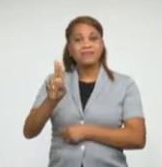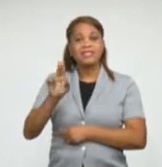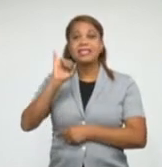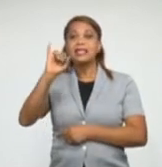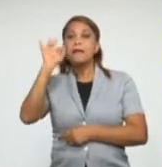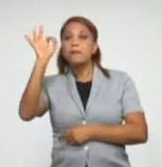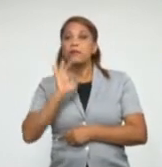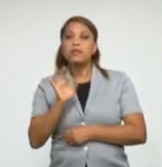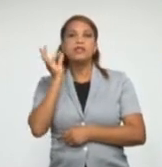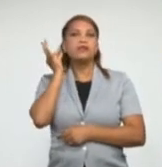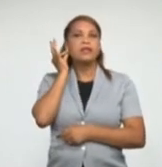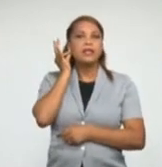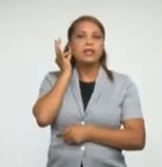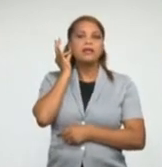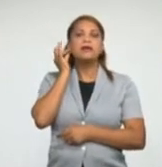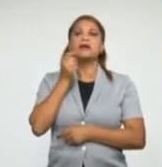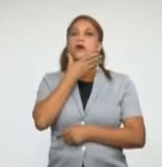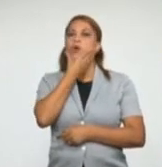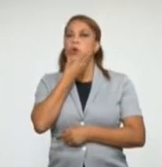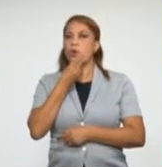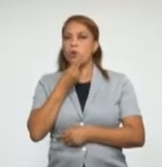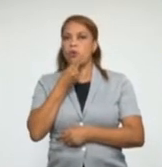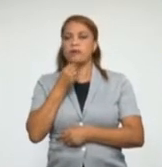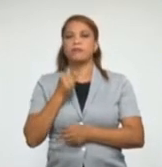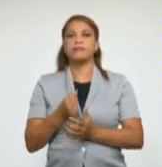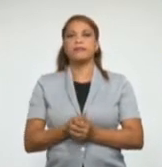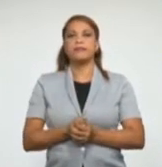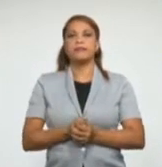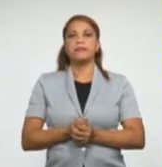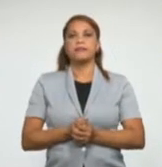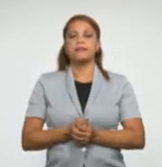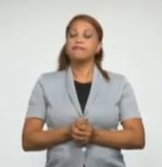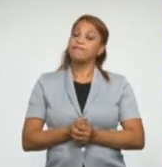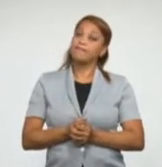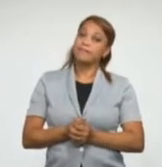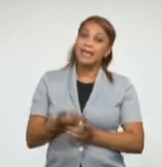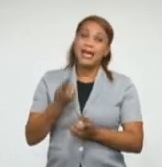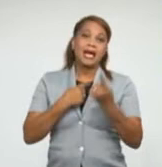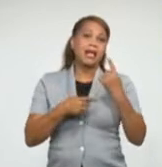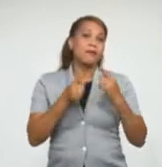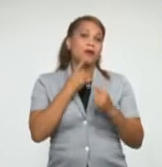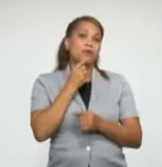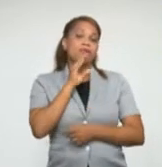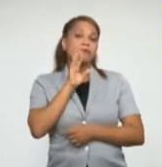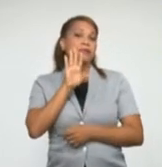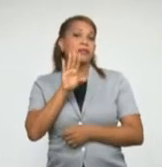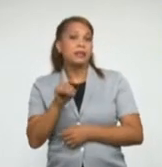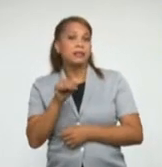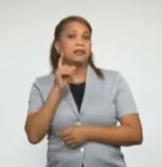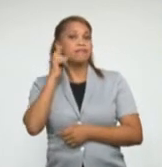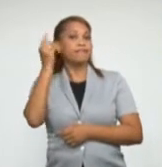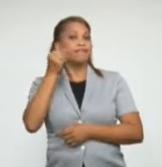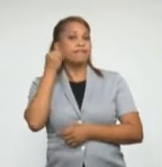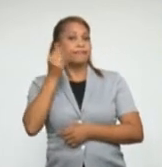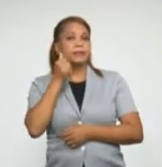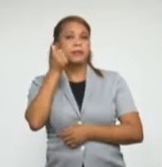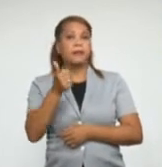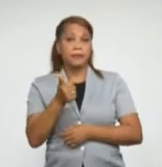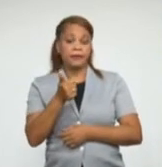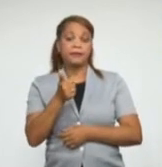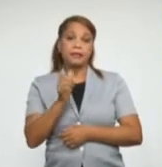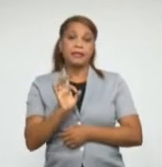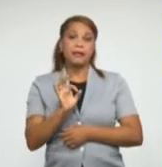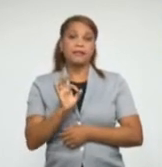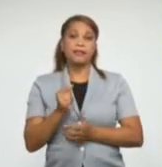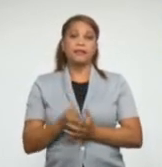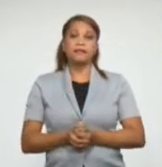niños y adolescentes. Y eso quizás decir, saque usted sus propias conclusiones, como dice el